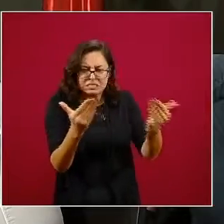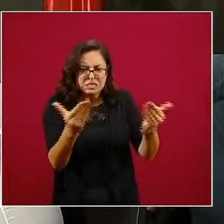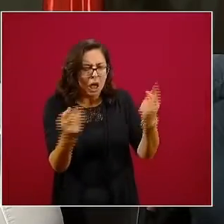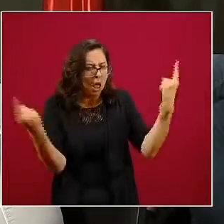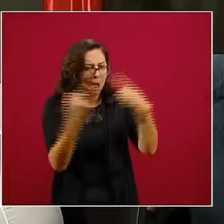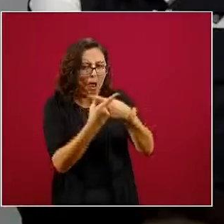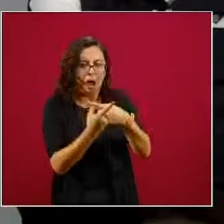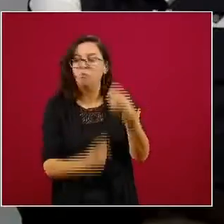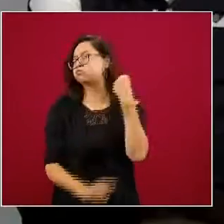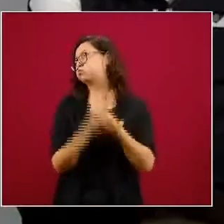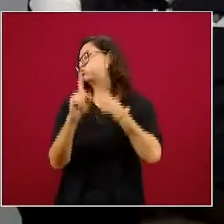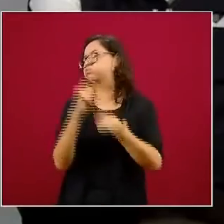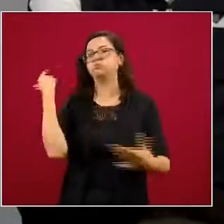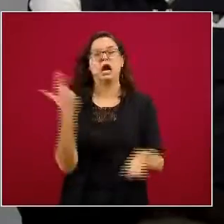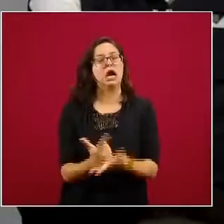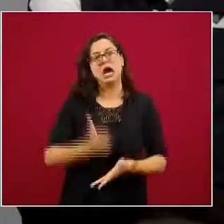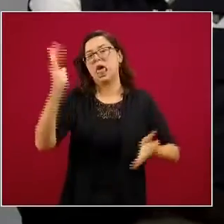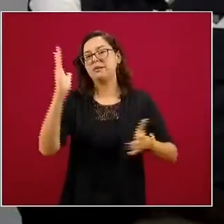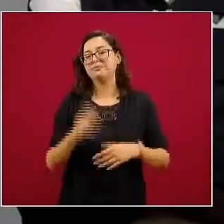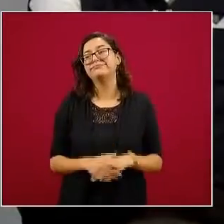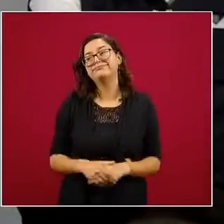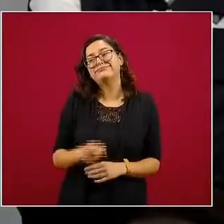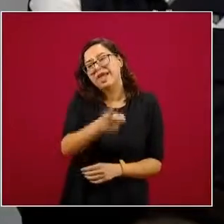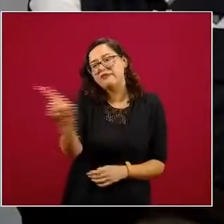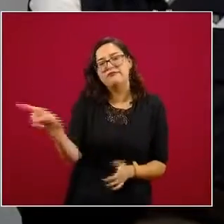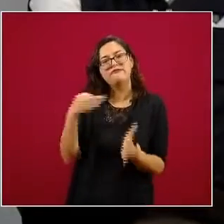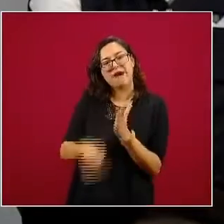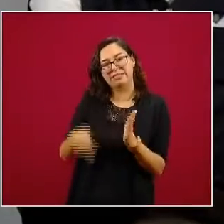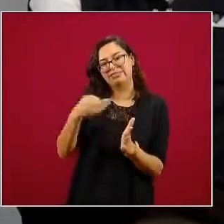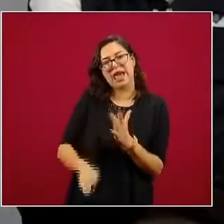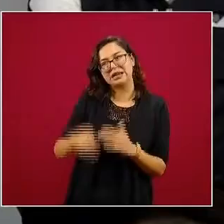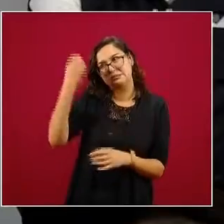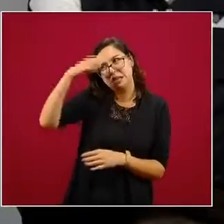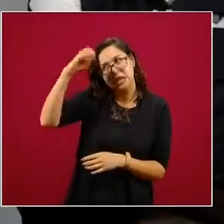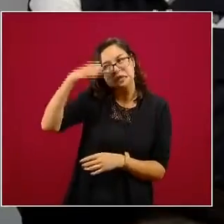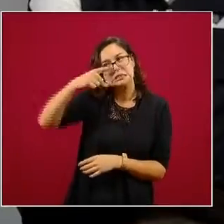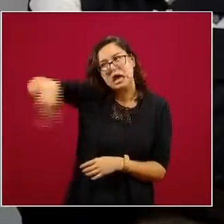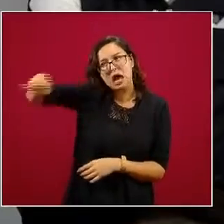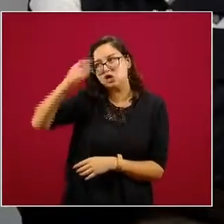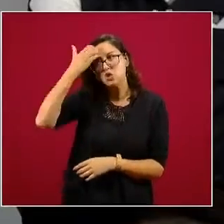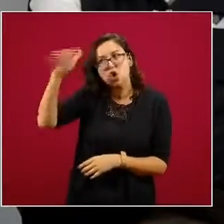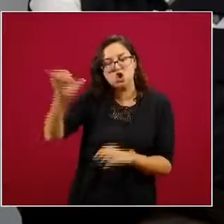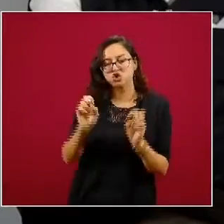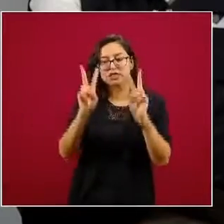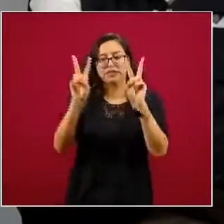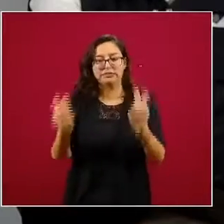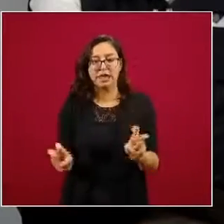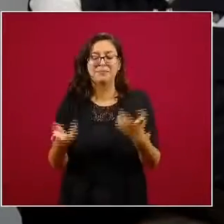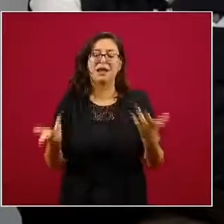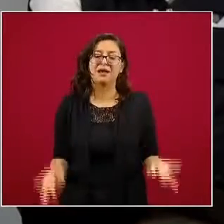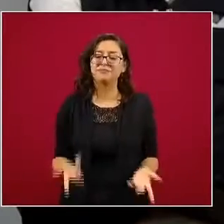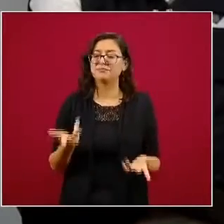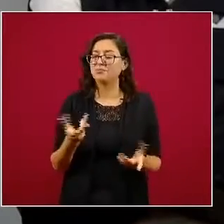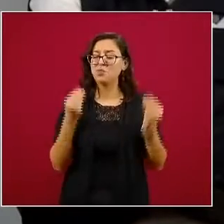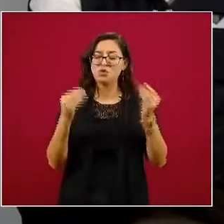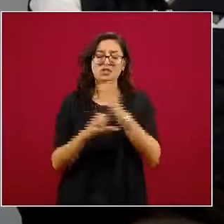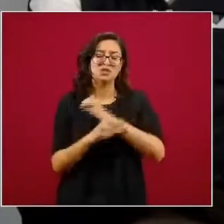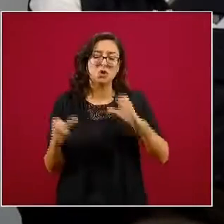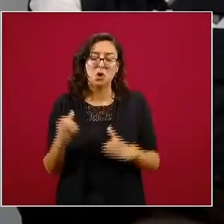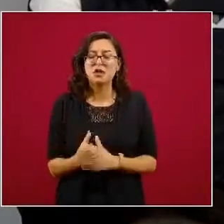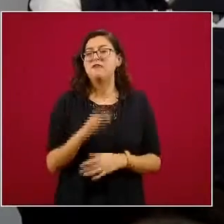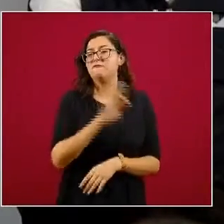de México, incluso el gobernador de Puebla en su momento ha dicho que se respeta el semáforo epidemiológico, sin embargo se van a tomar propias